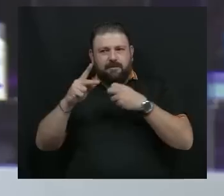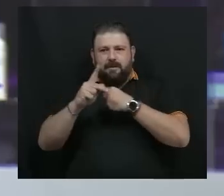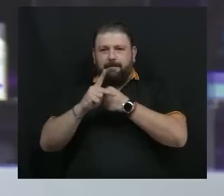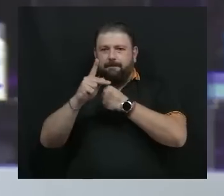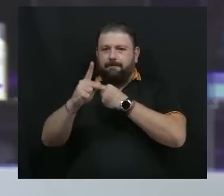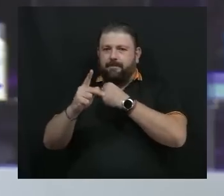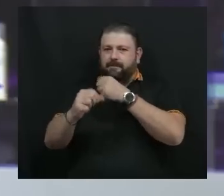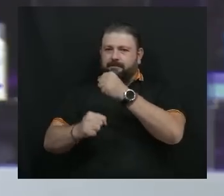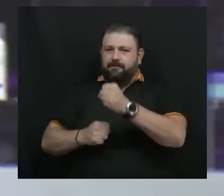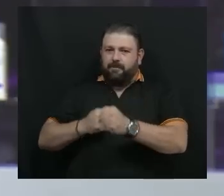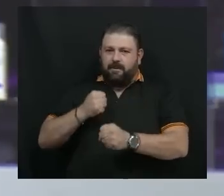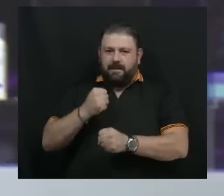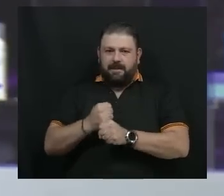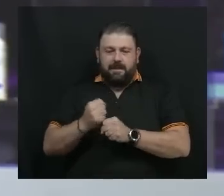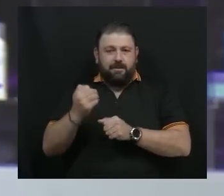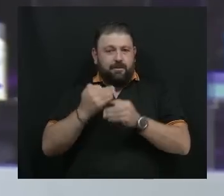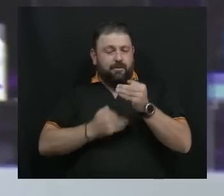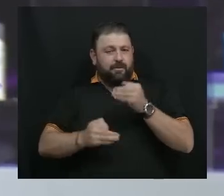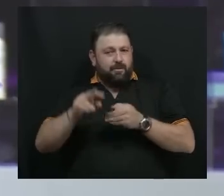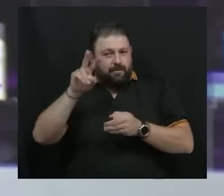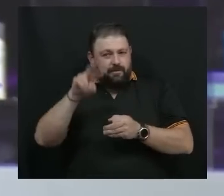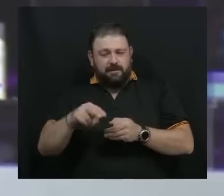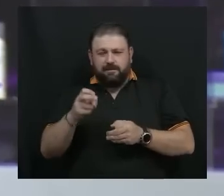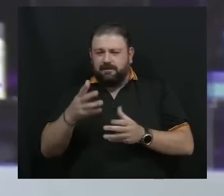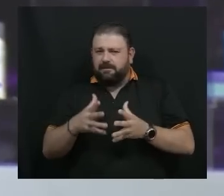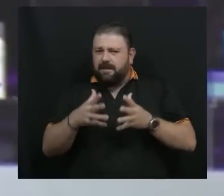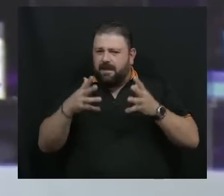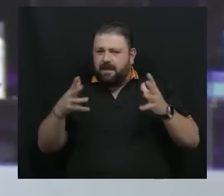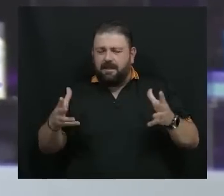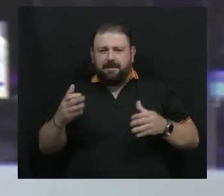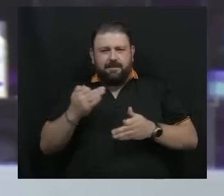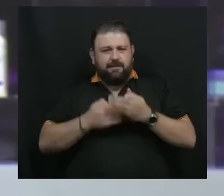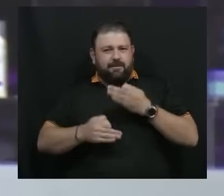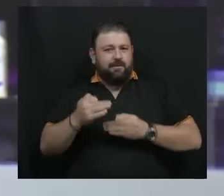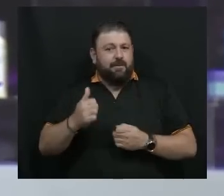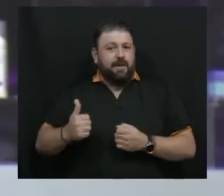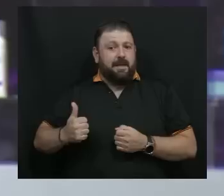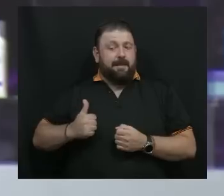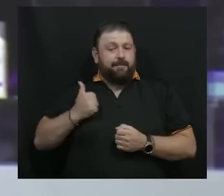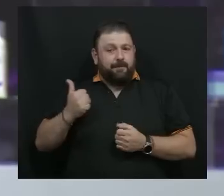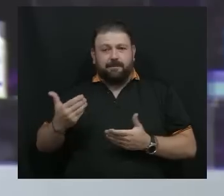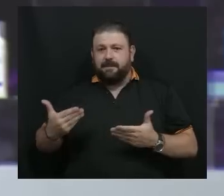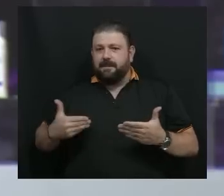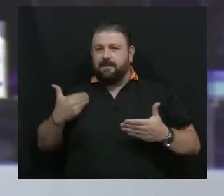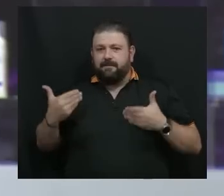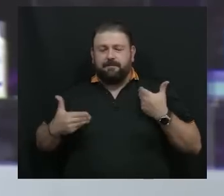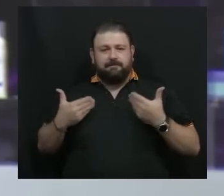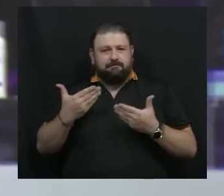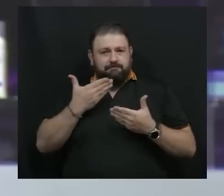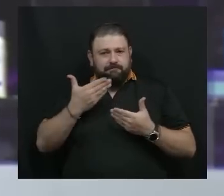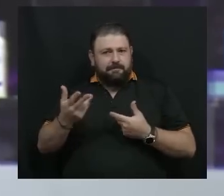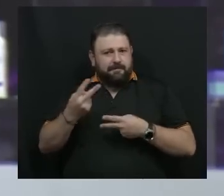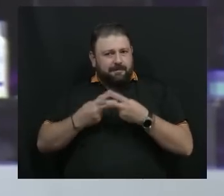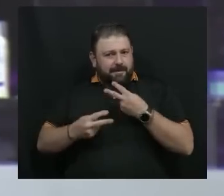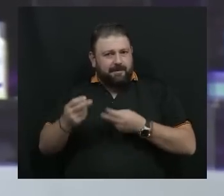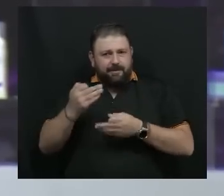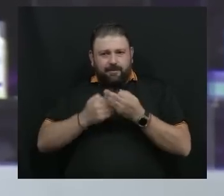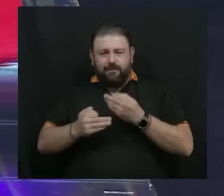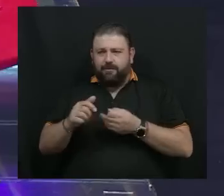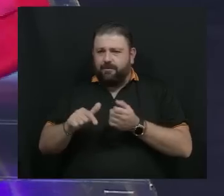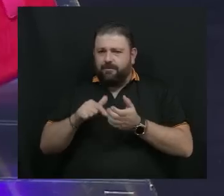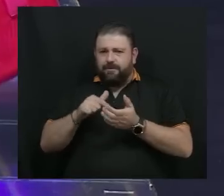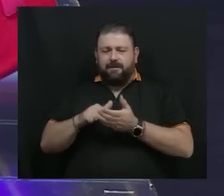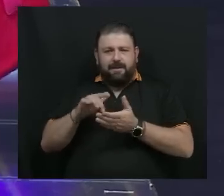Bueno, todo lo que viene para nosotros es grande, así que aprovéchalo y disfrútalo. Bienvenidísimo a este espacio. Gracias,